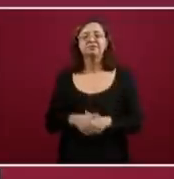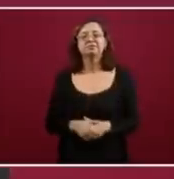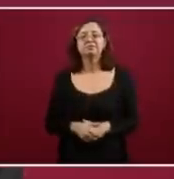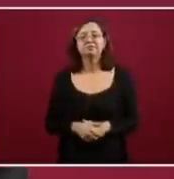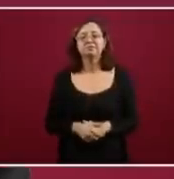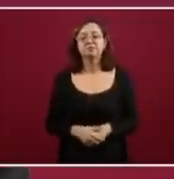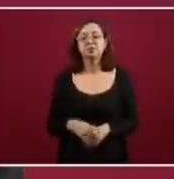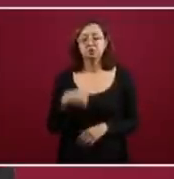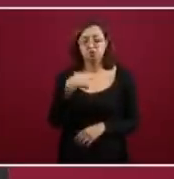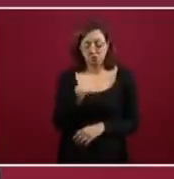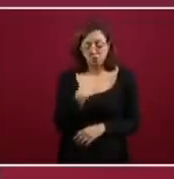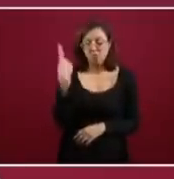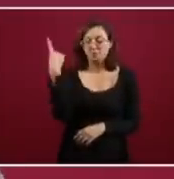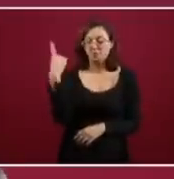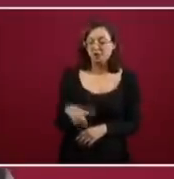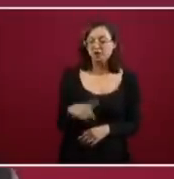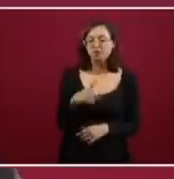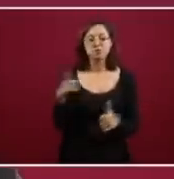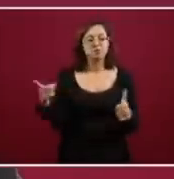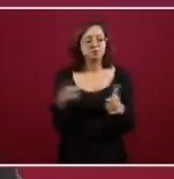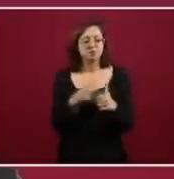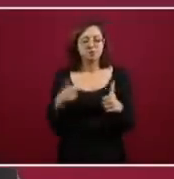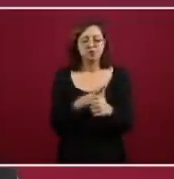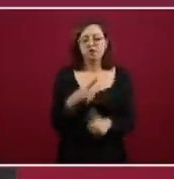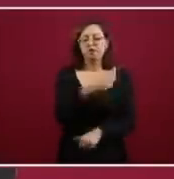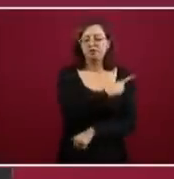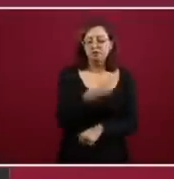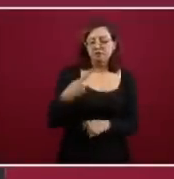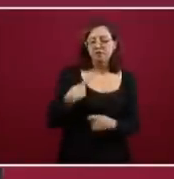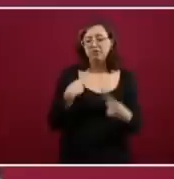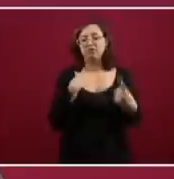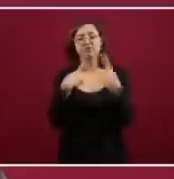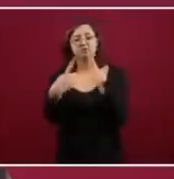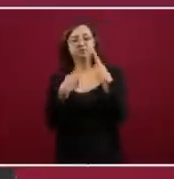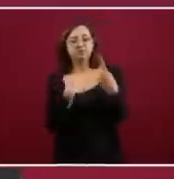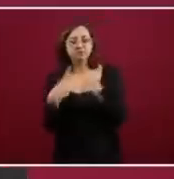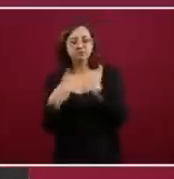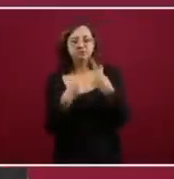haya diálogo se resuelvan las peticiones